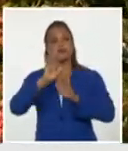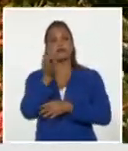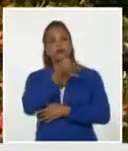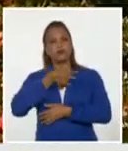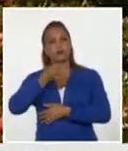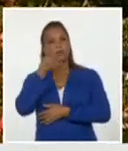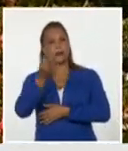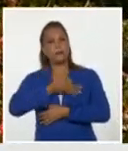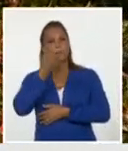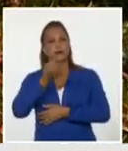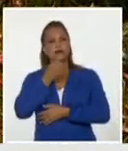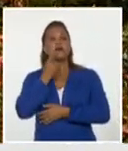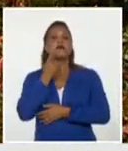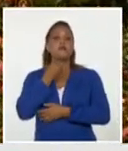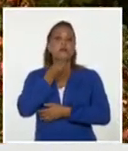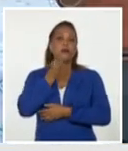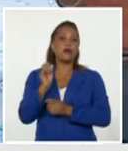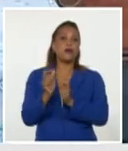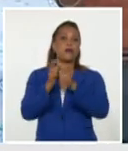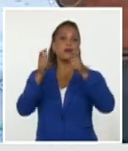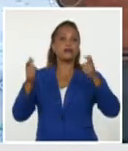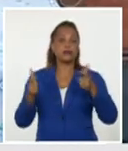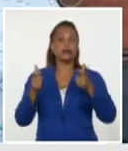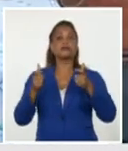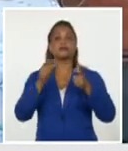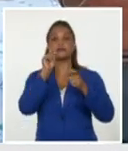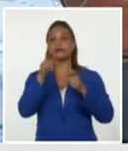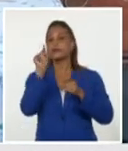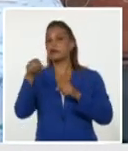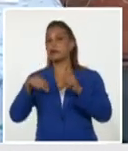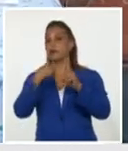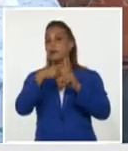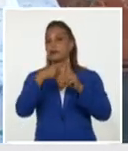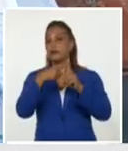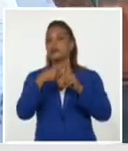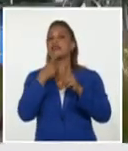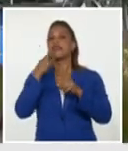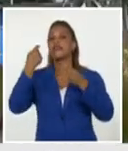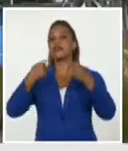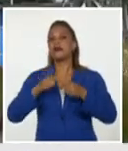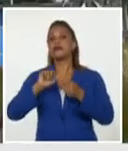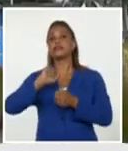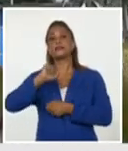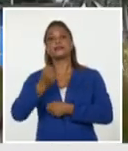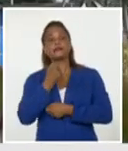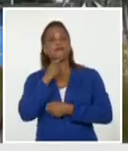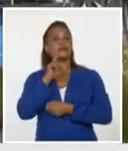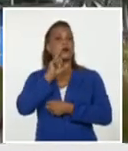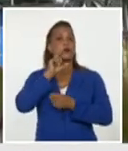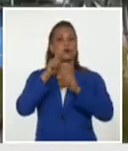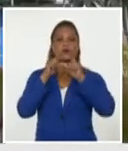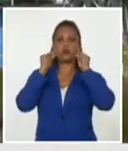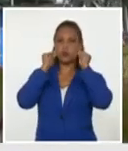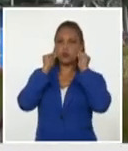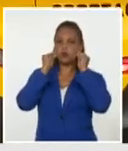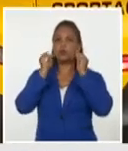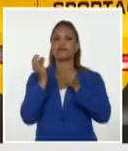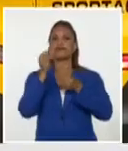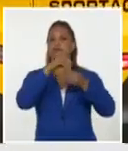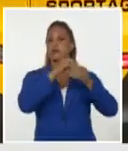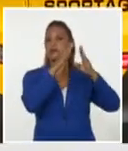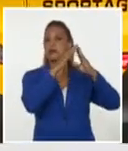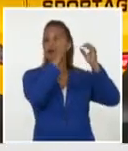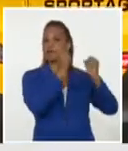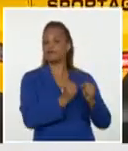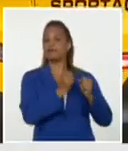puedan aumentar los casos en los próximos días, las exigencias deben crecer en el uso del nasobuco, el confinamiento domiciliario y el